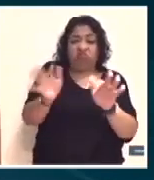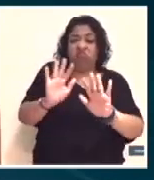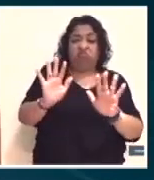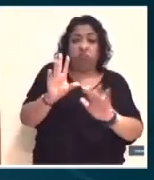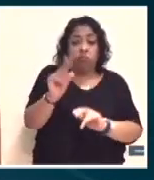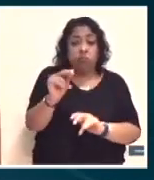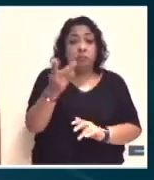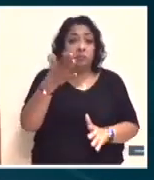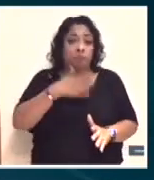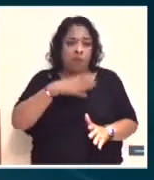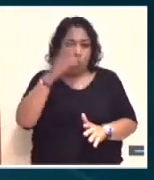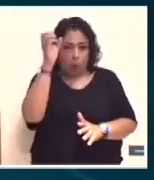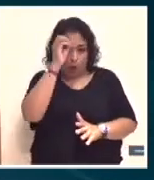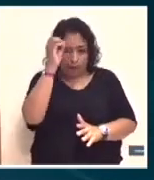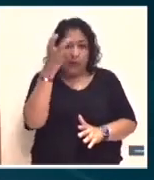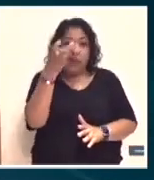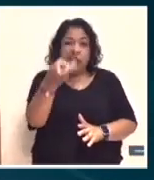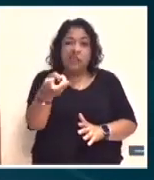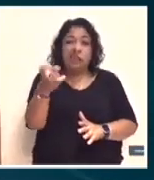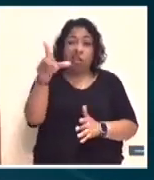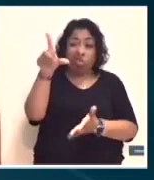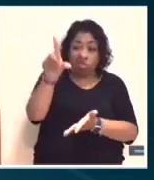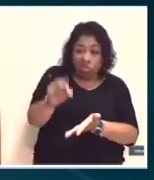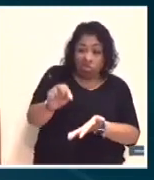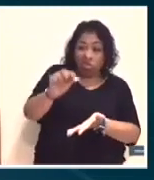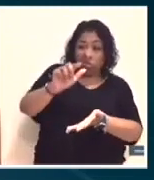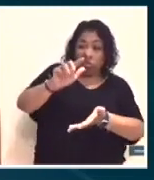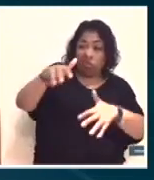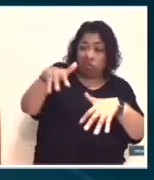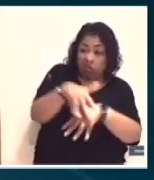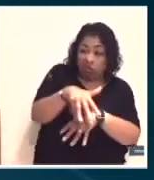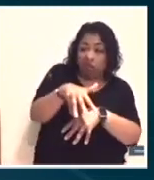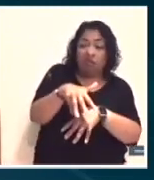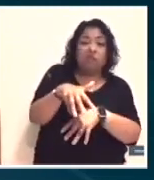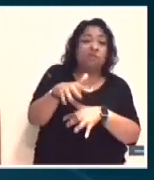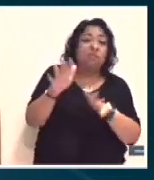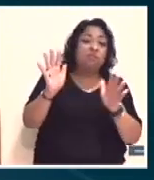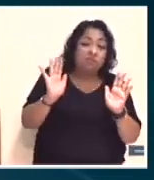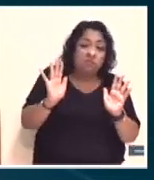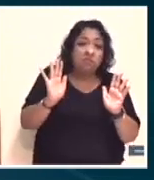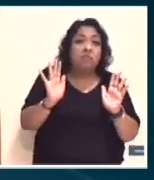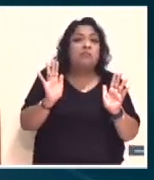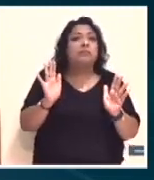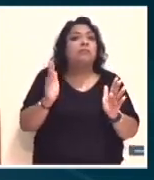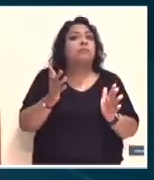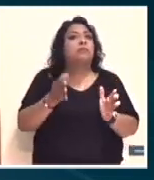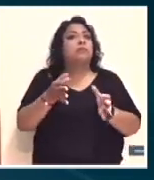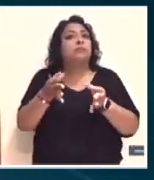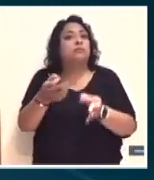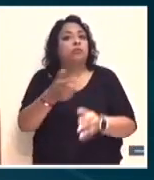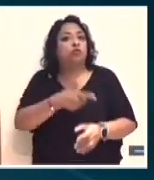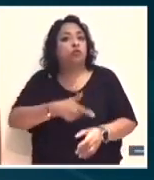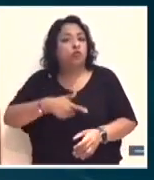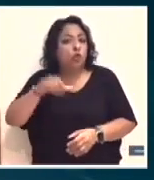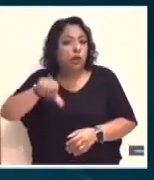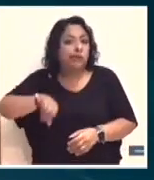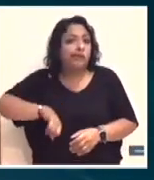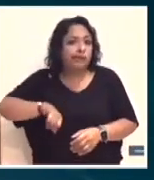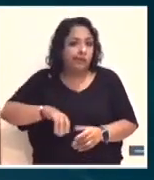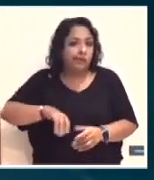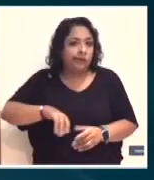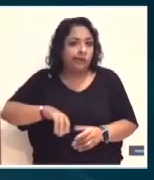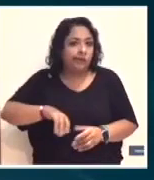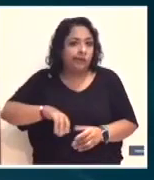que digamos esa esa vulgaridad no sé es muy atractivo y hoy hoy en día pero